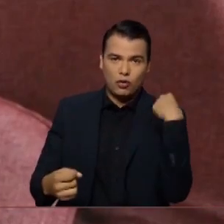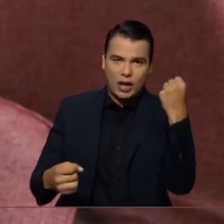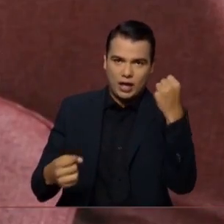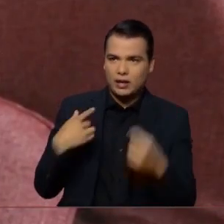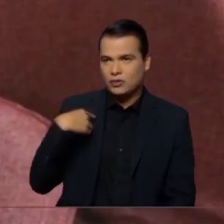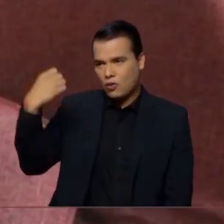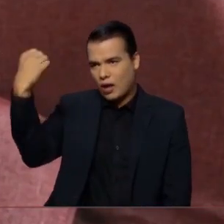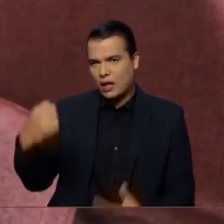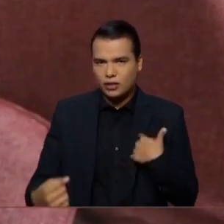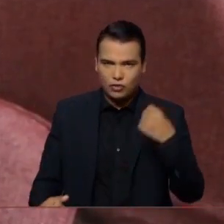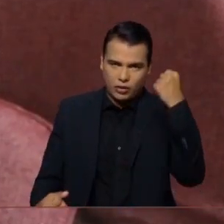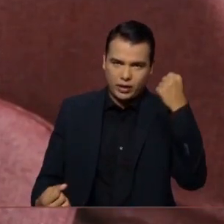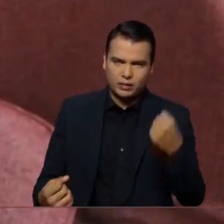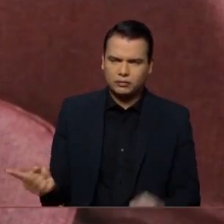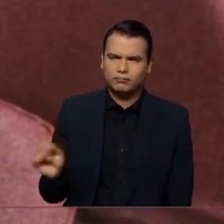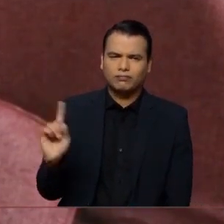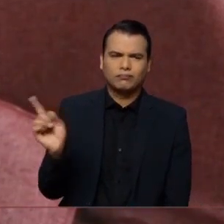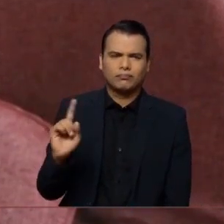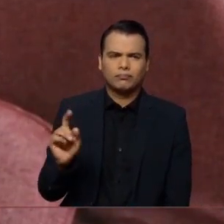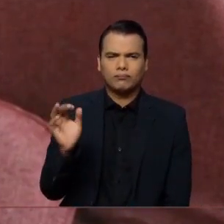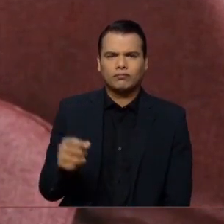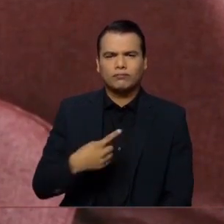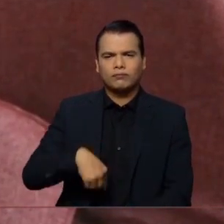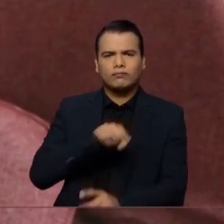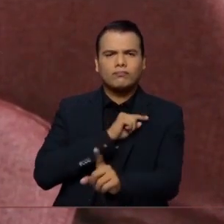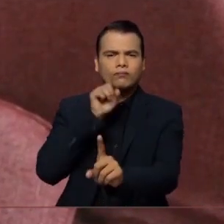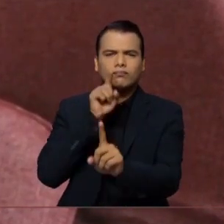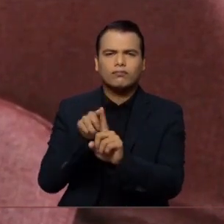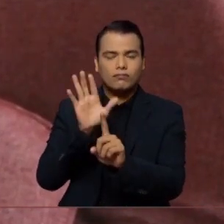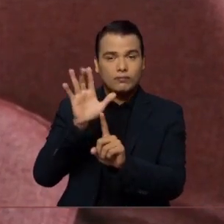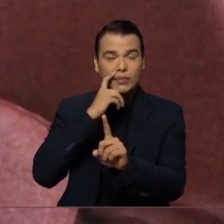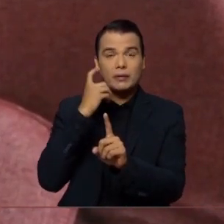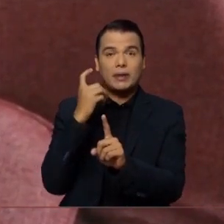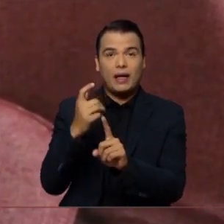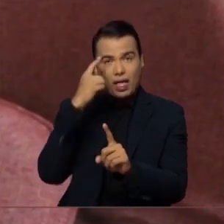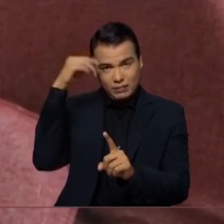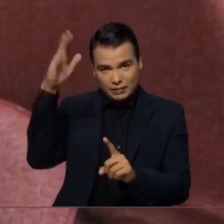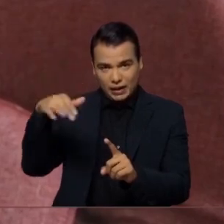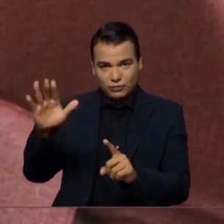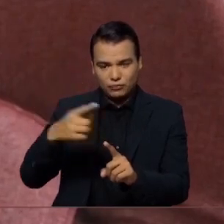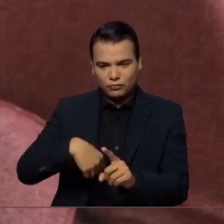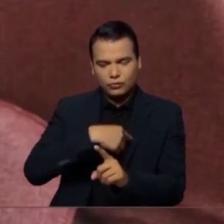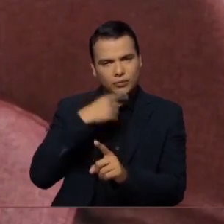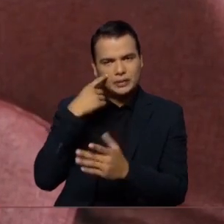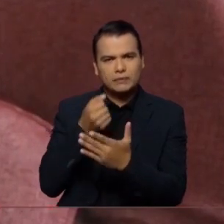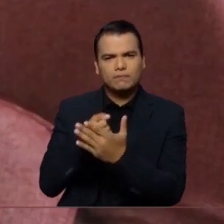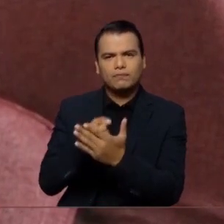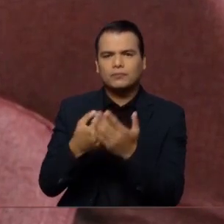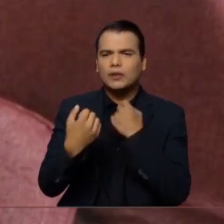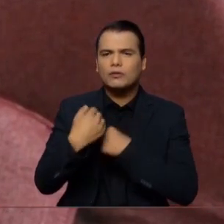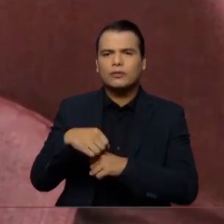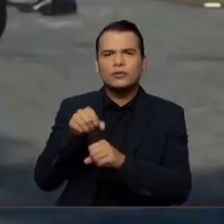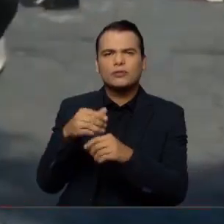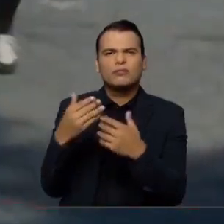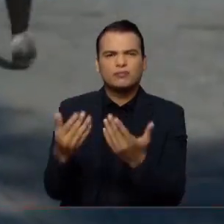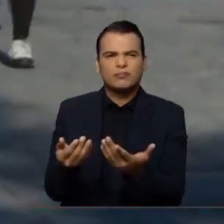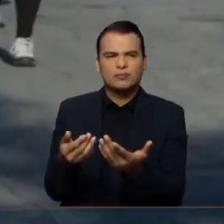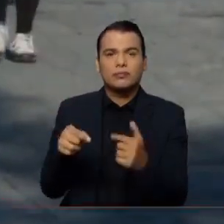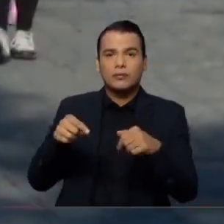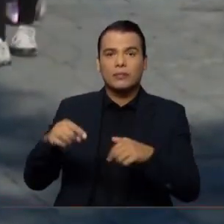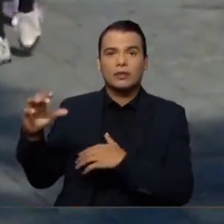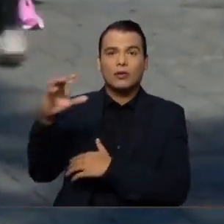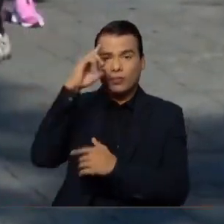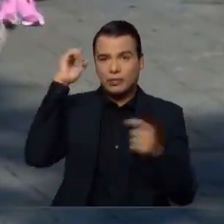ser. Entonces, nosotros centramos todo el esfuerzo de la mesa a que ayude a los cambios que necesita